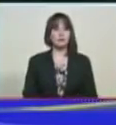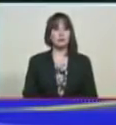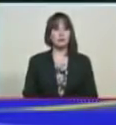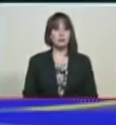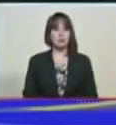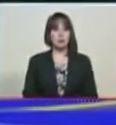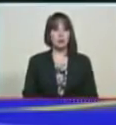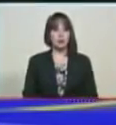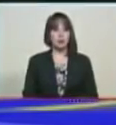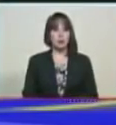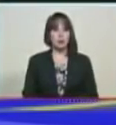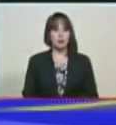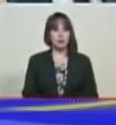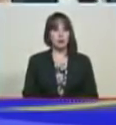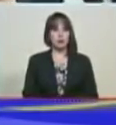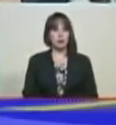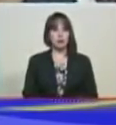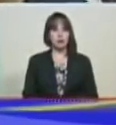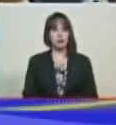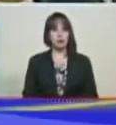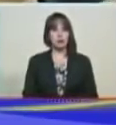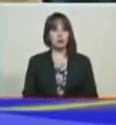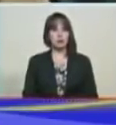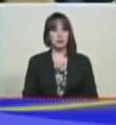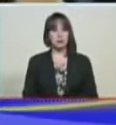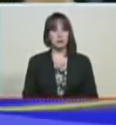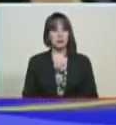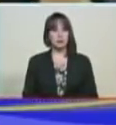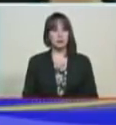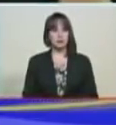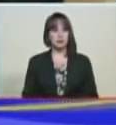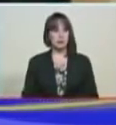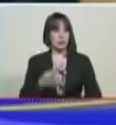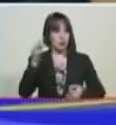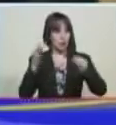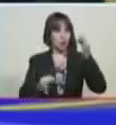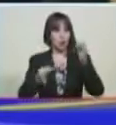Justicia y equilibrio económico.